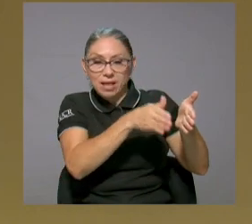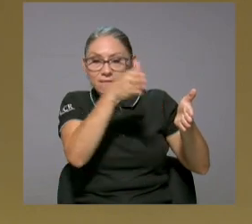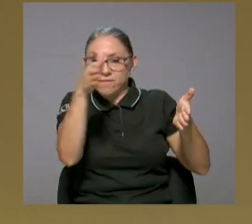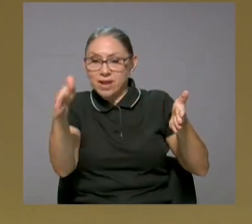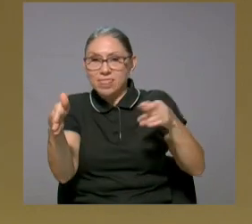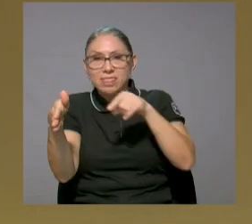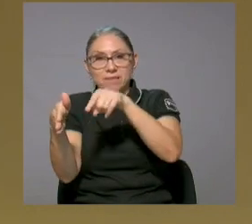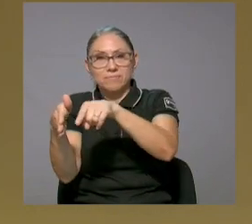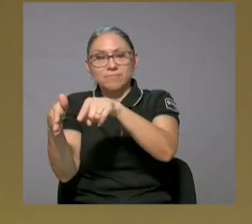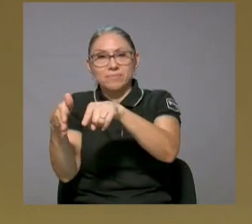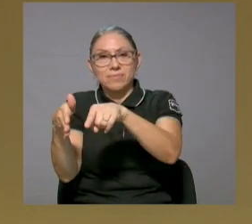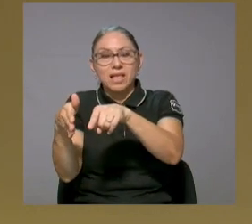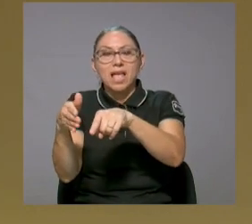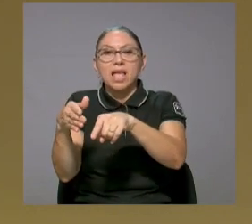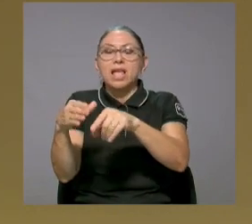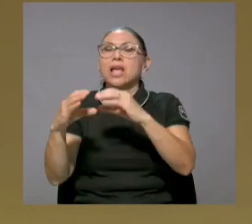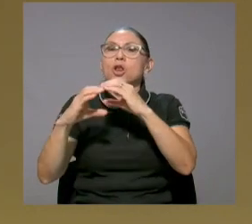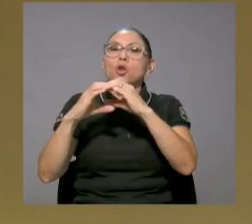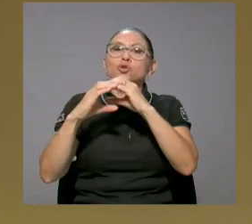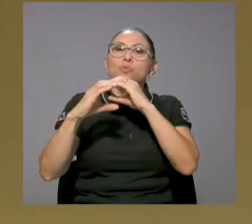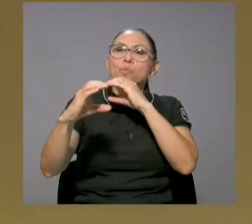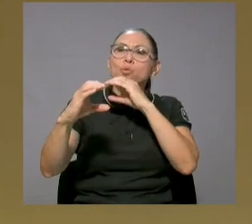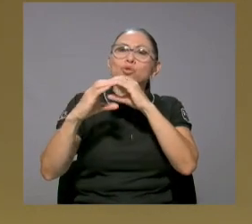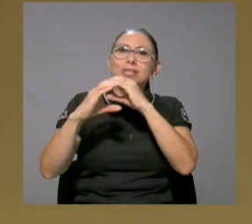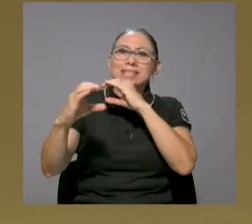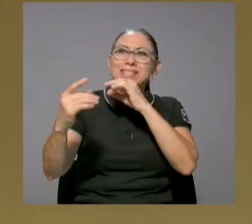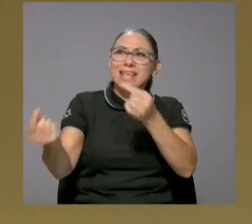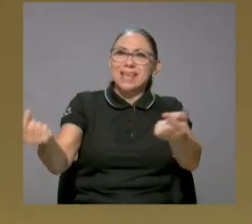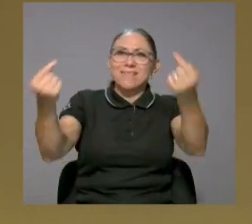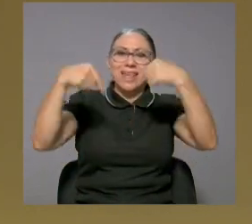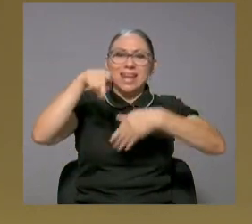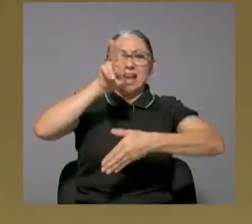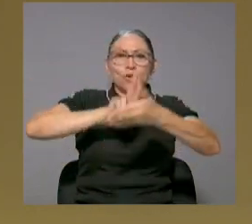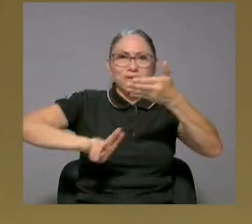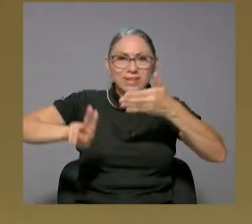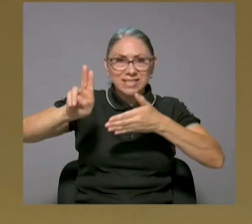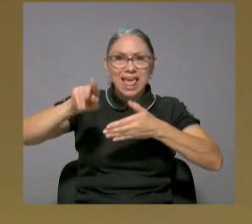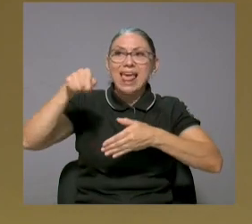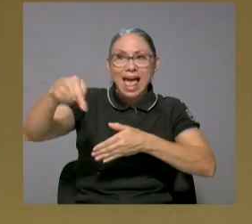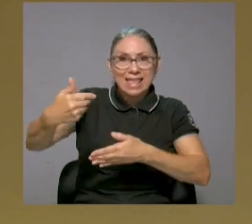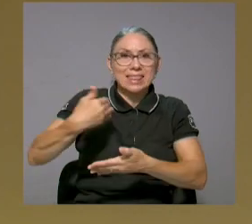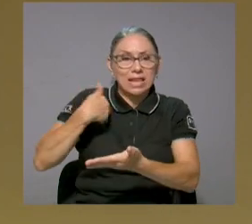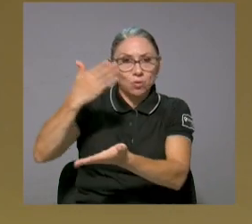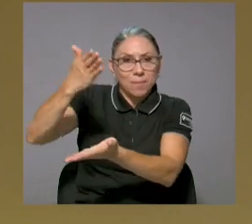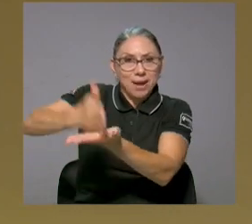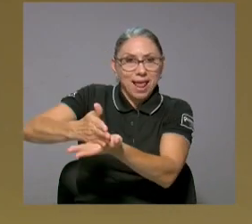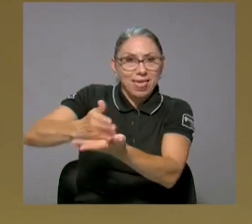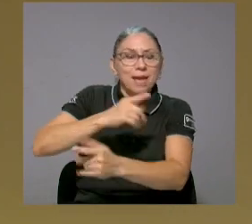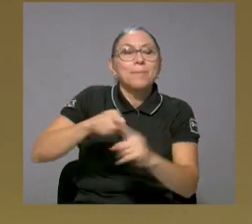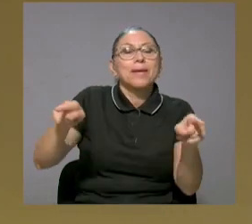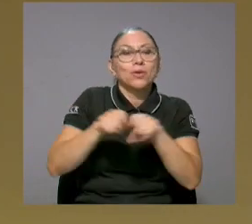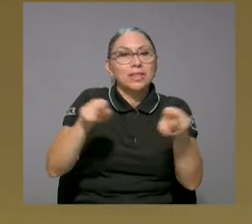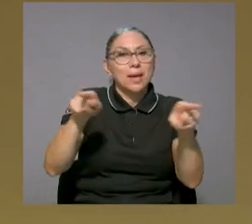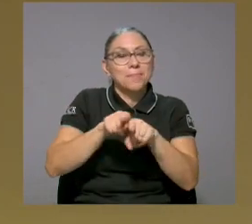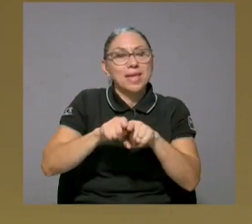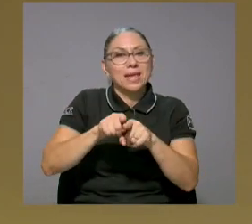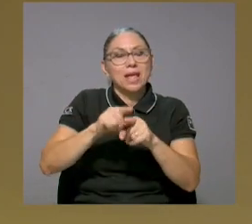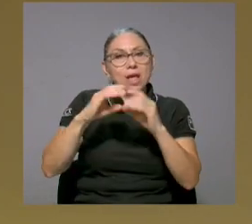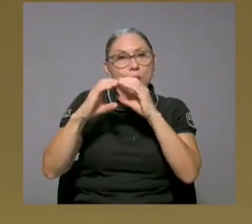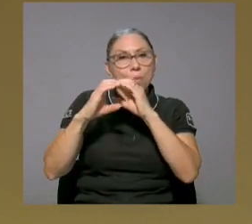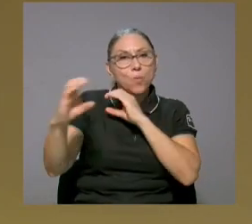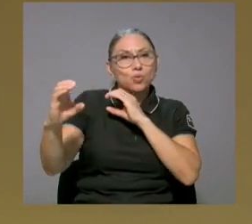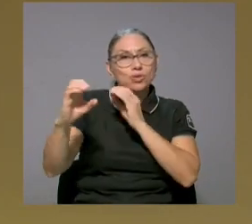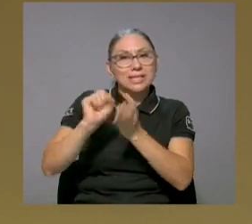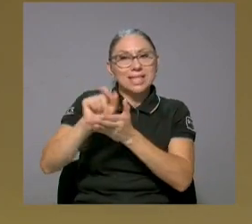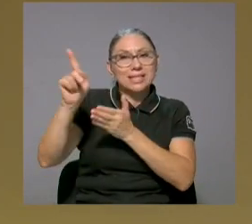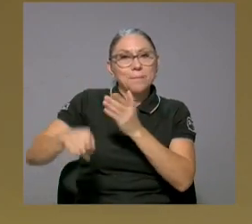buses que vienen a la universidad, pero también de los buses que van desde San Pedro